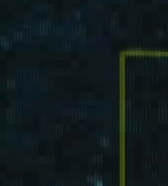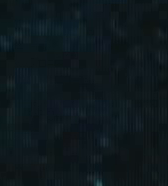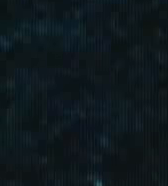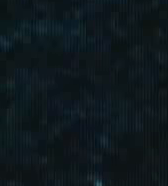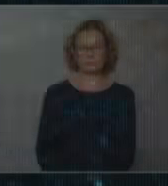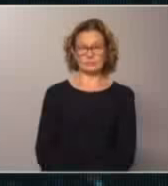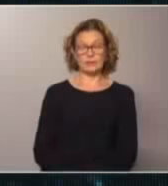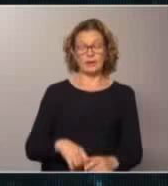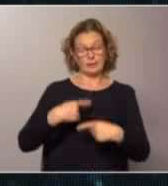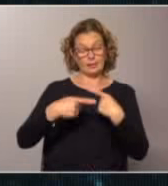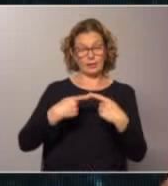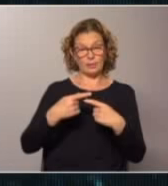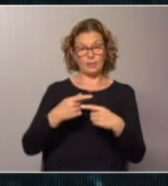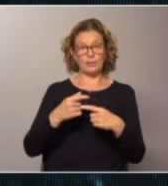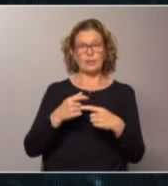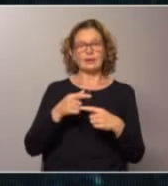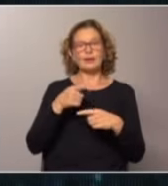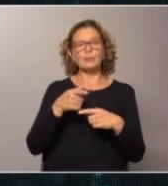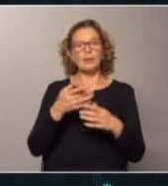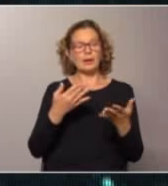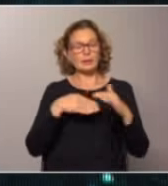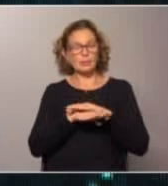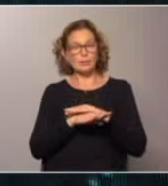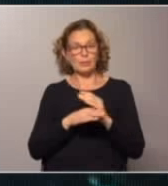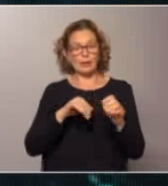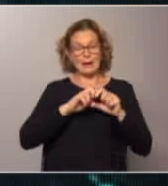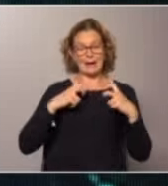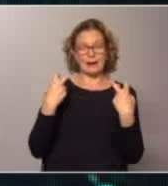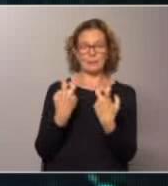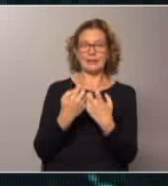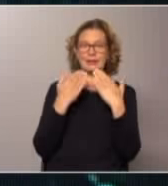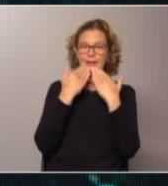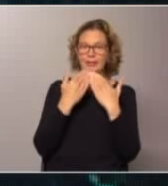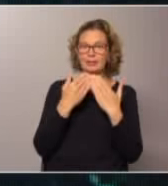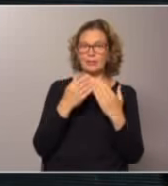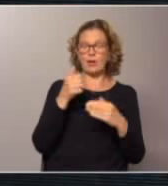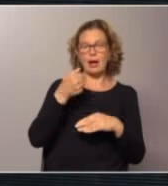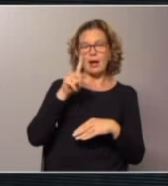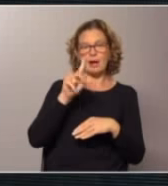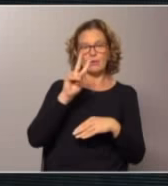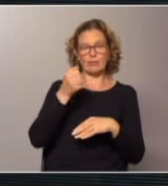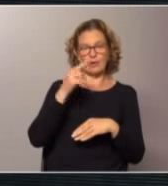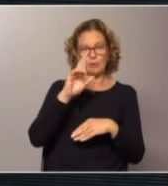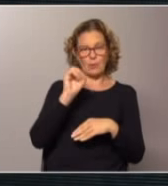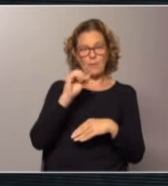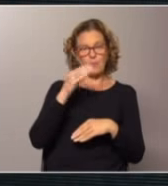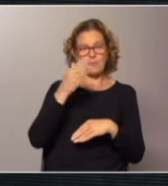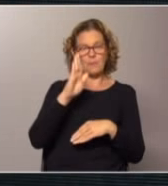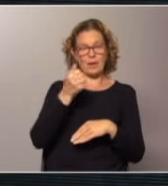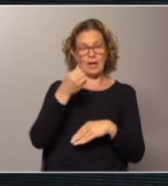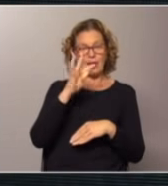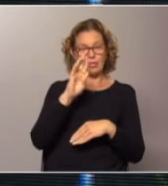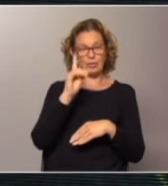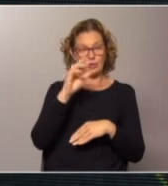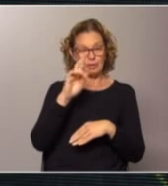bien seguimos en la letra chica y ahora incorporamos a nuestra mesa y le agradecemos presencia a álvaro padrón analista internacional director de